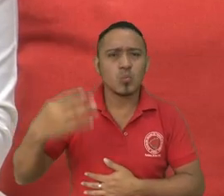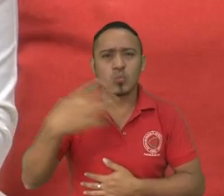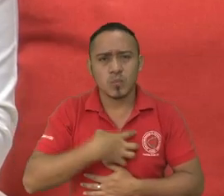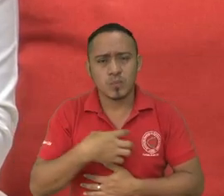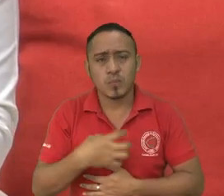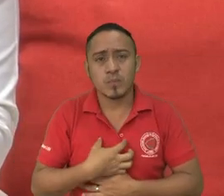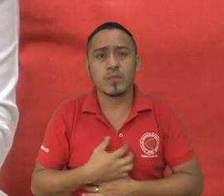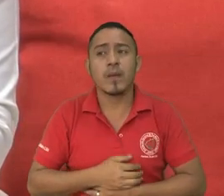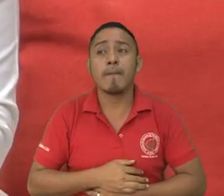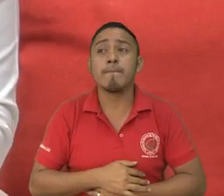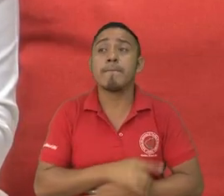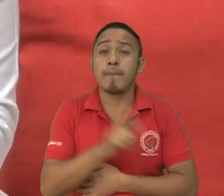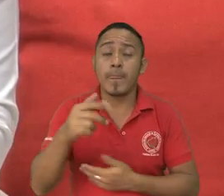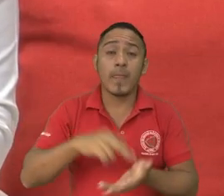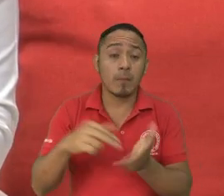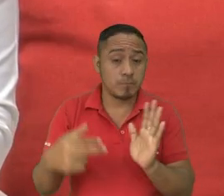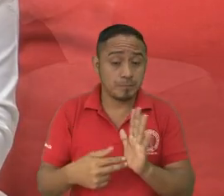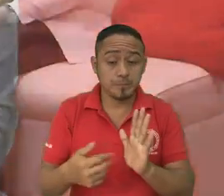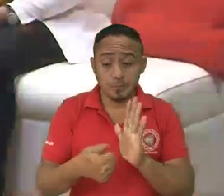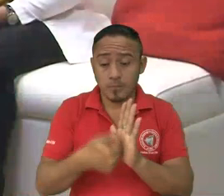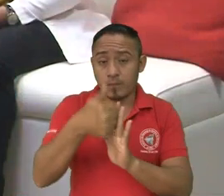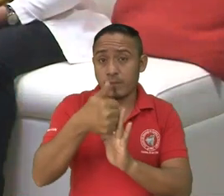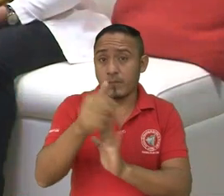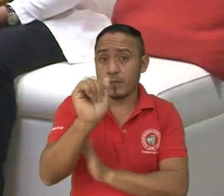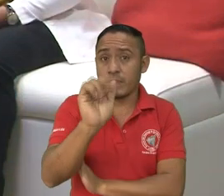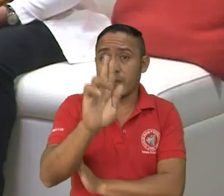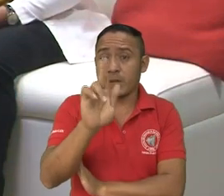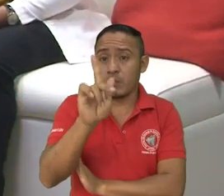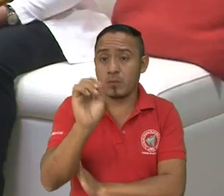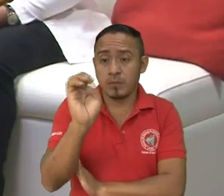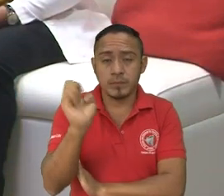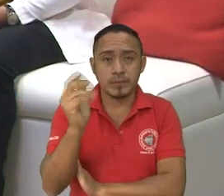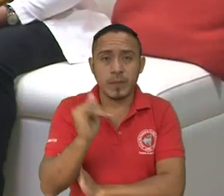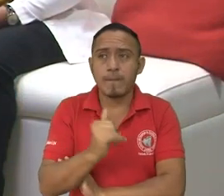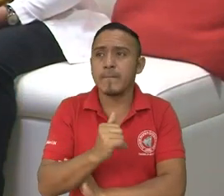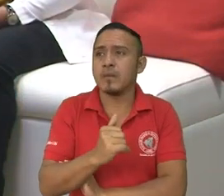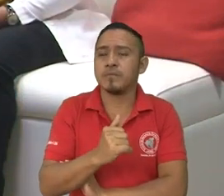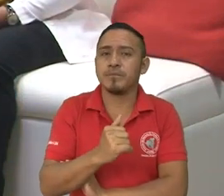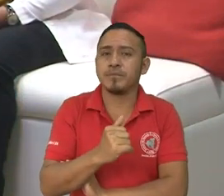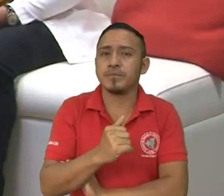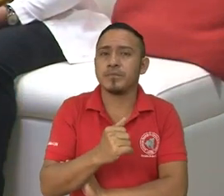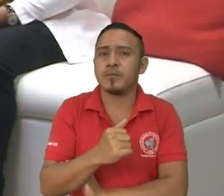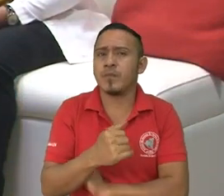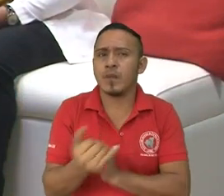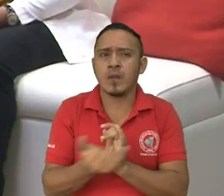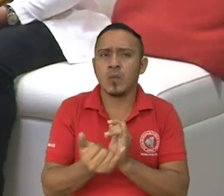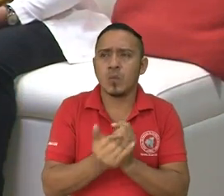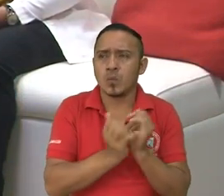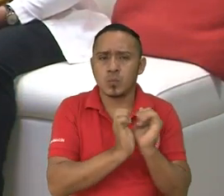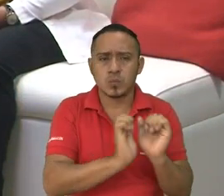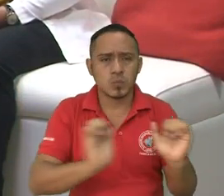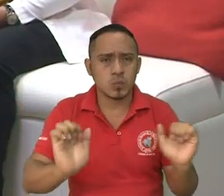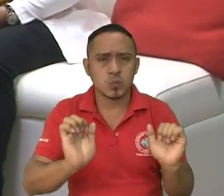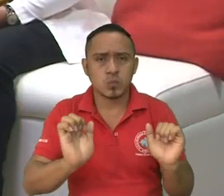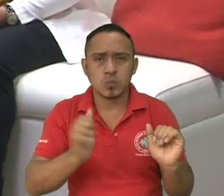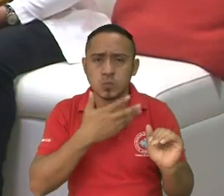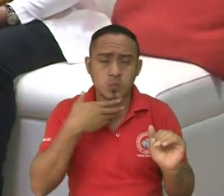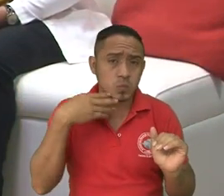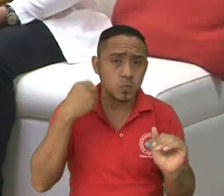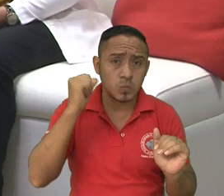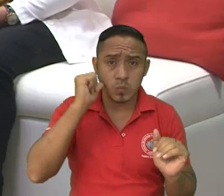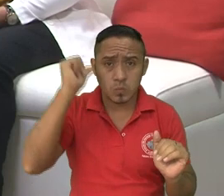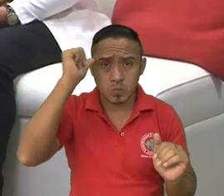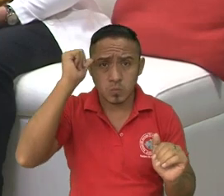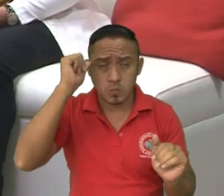es. ¿Ese concepto de autoestima es igual en niños? Obviamente, a ver, en niños,